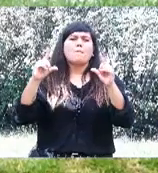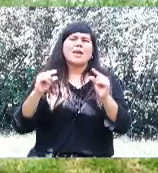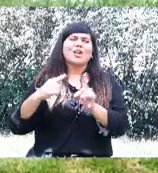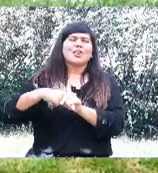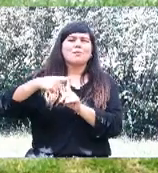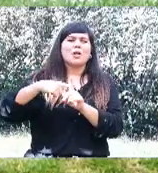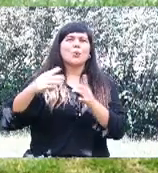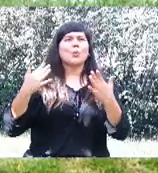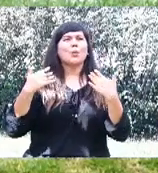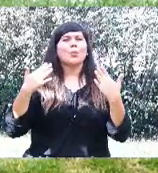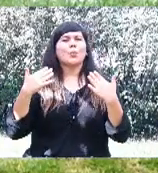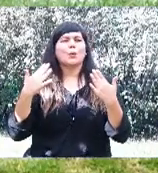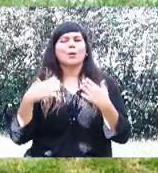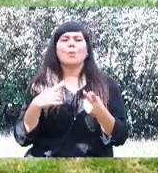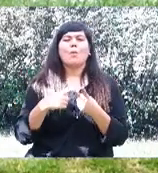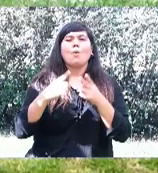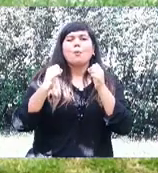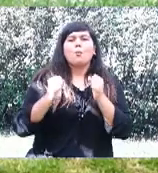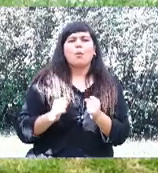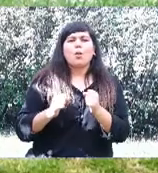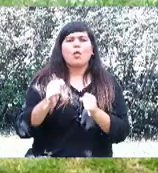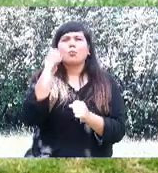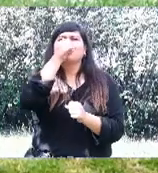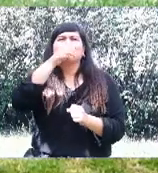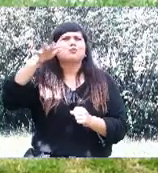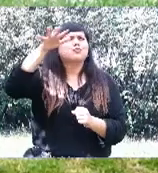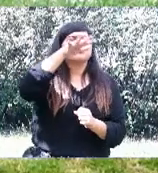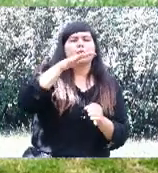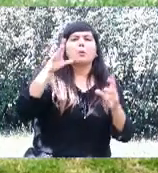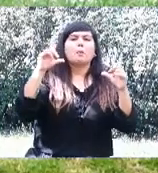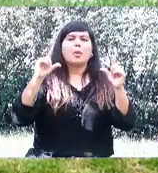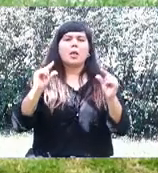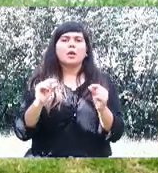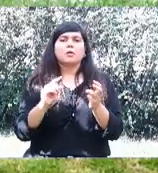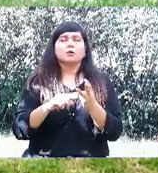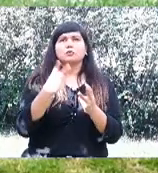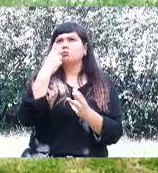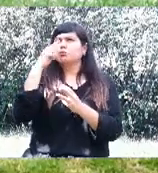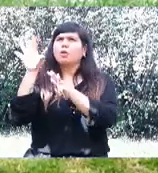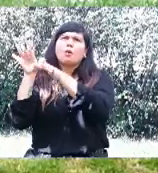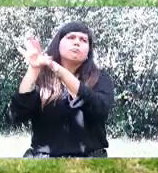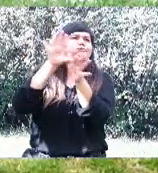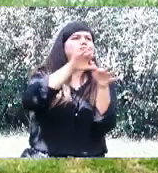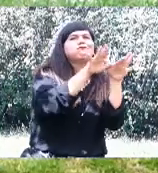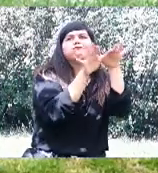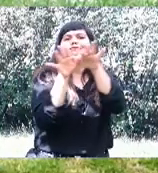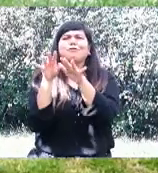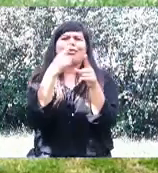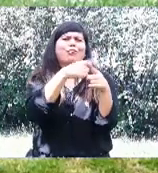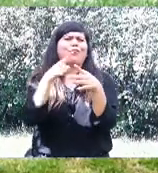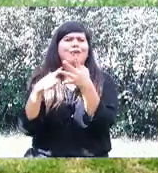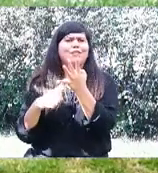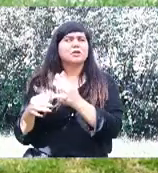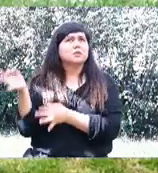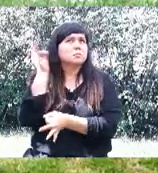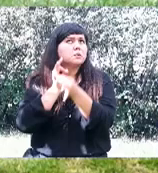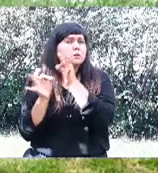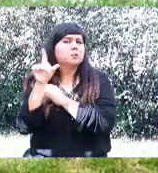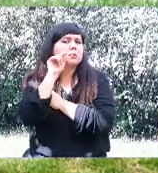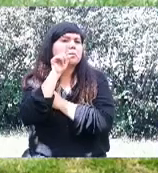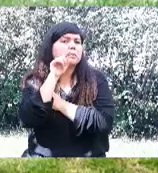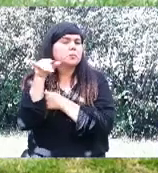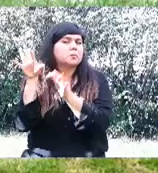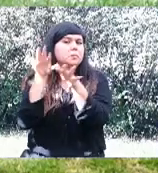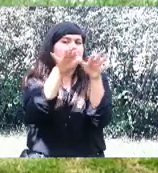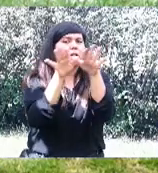temperatura probablemente podría tener un po con menos de contaminación voy a tener acceso a ver más aves si tengo exo a ver más abes voy a escuchar más abes que en pandemia